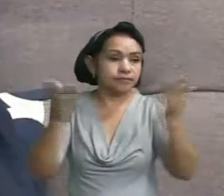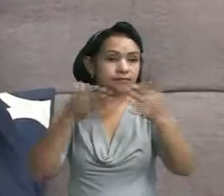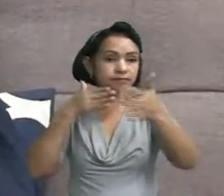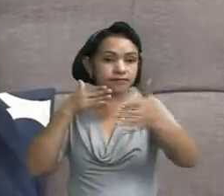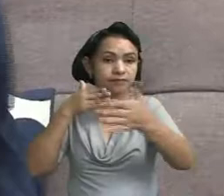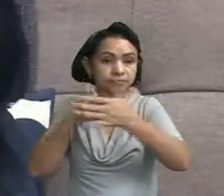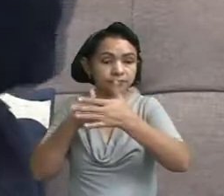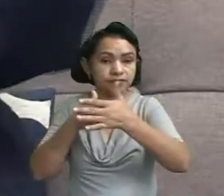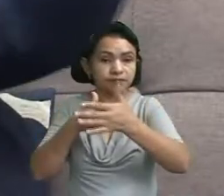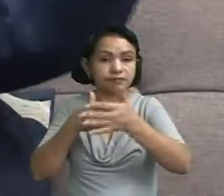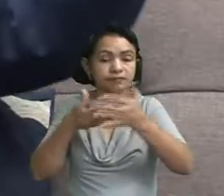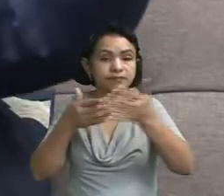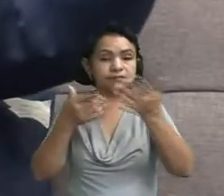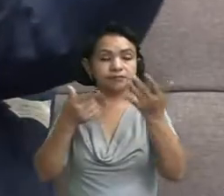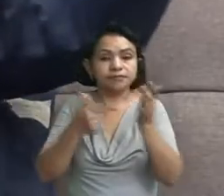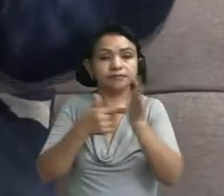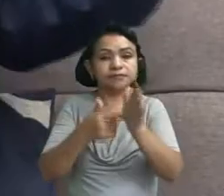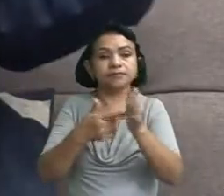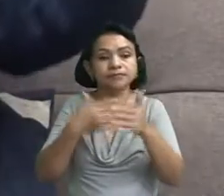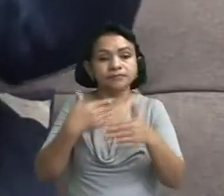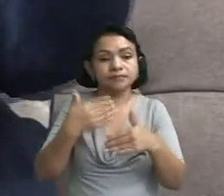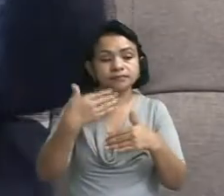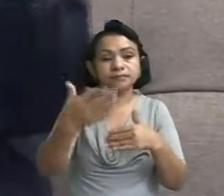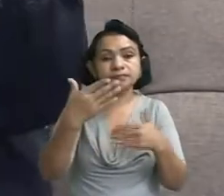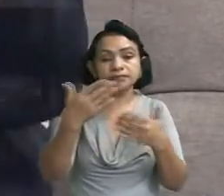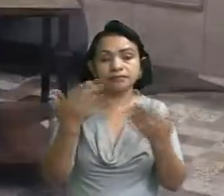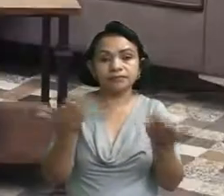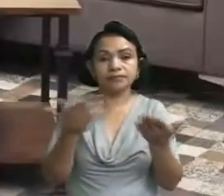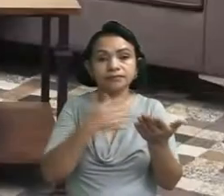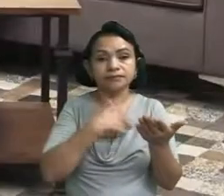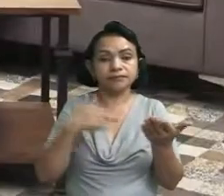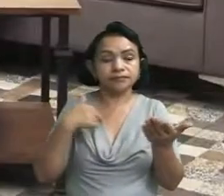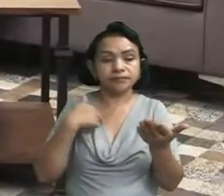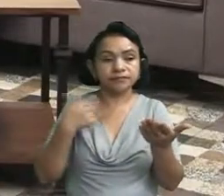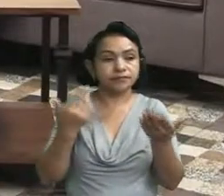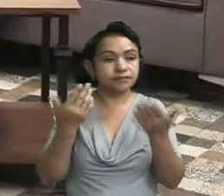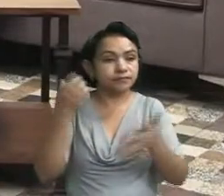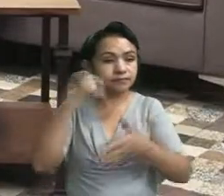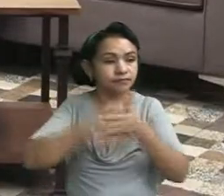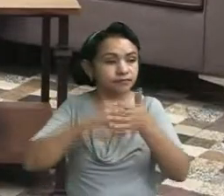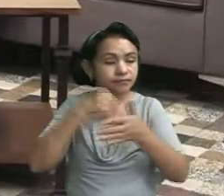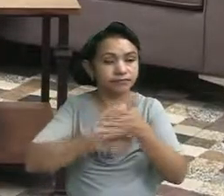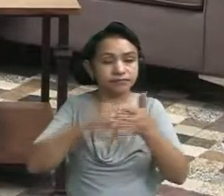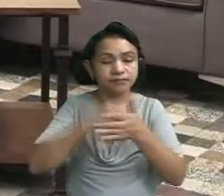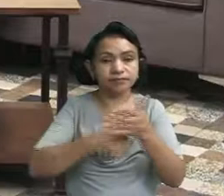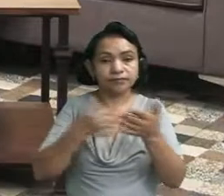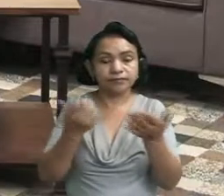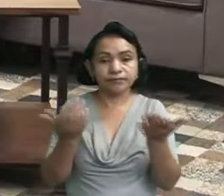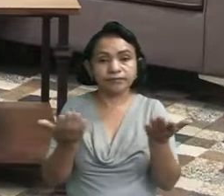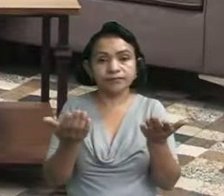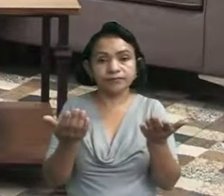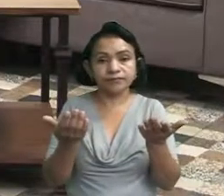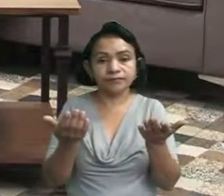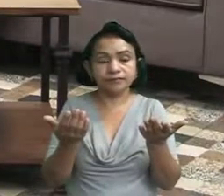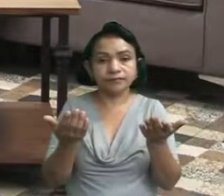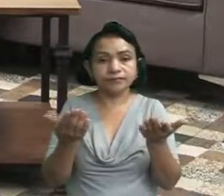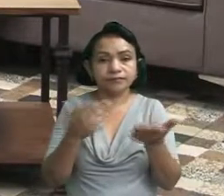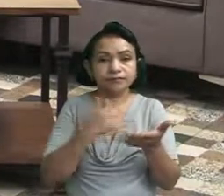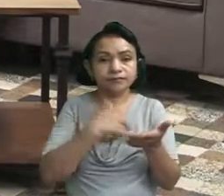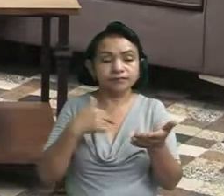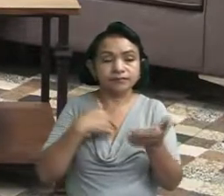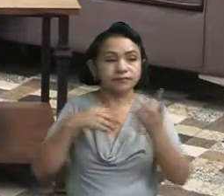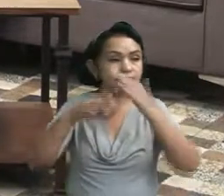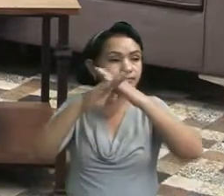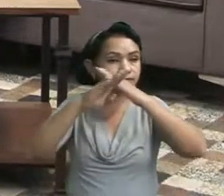limitaciones que hemos tenido. Por ejemplo, cuando nosotros tuvimos el primer gran acuerdo para la defensa de la nación y que eso lo propició condiciones para la